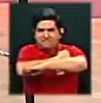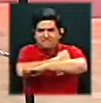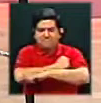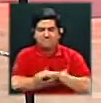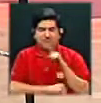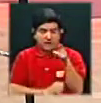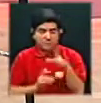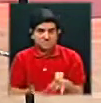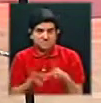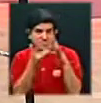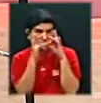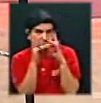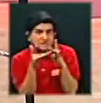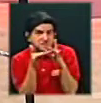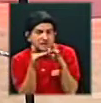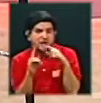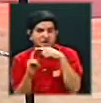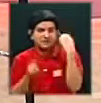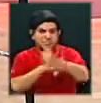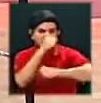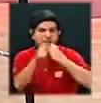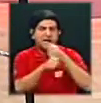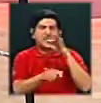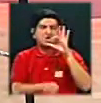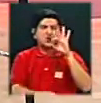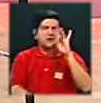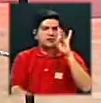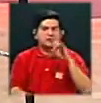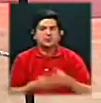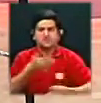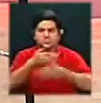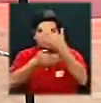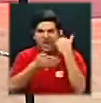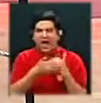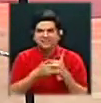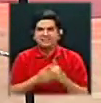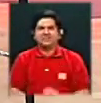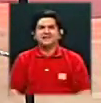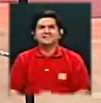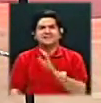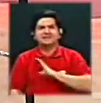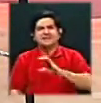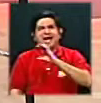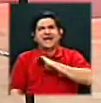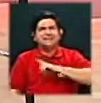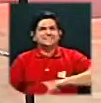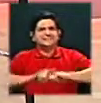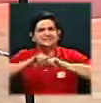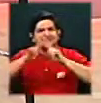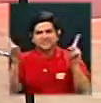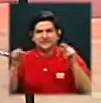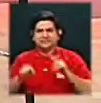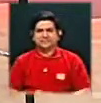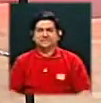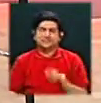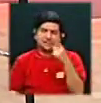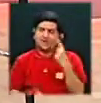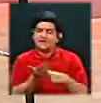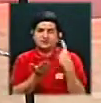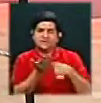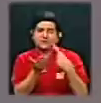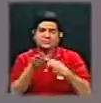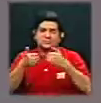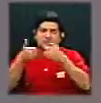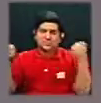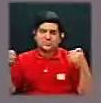eso especialmente a partir del año 98. Entonces, antes del año 98 los matices eran un poquito diferentes, eso habría que discutirlo por